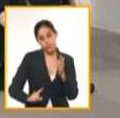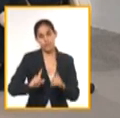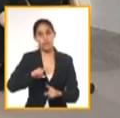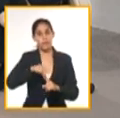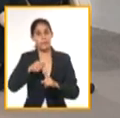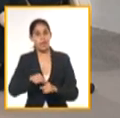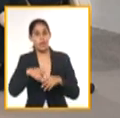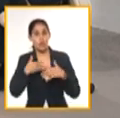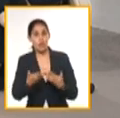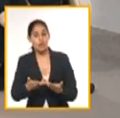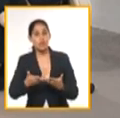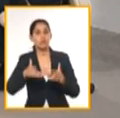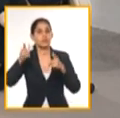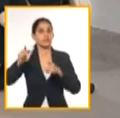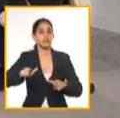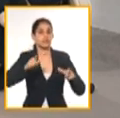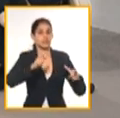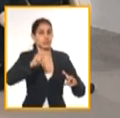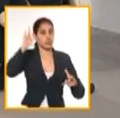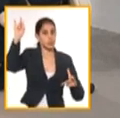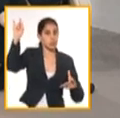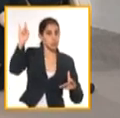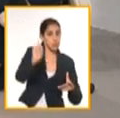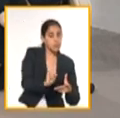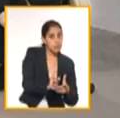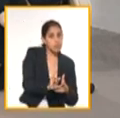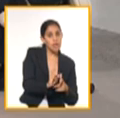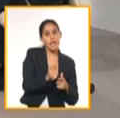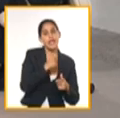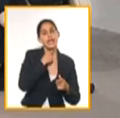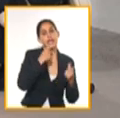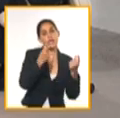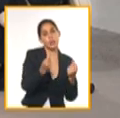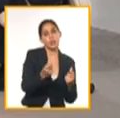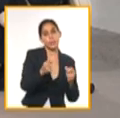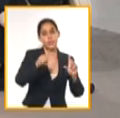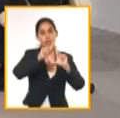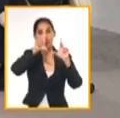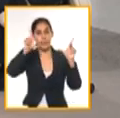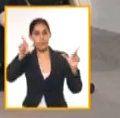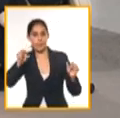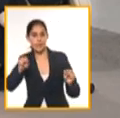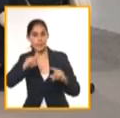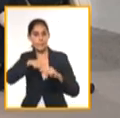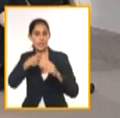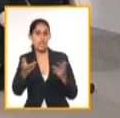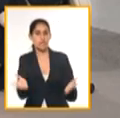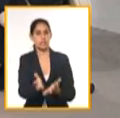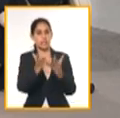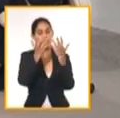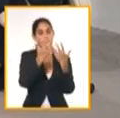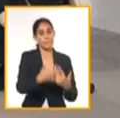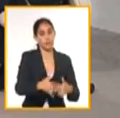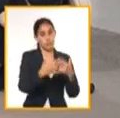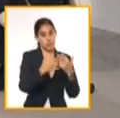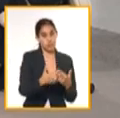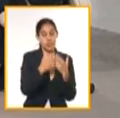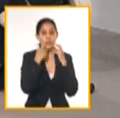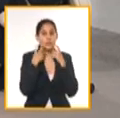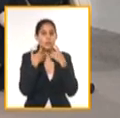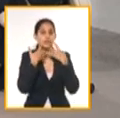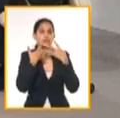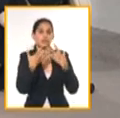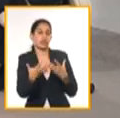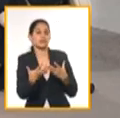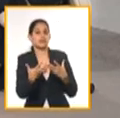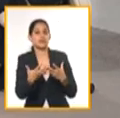fuentes renovables de energía se están utilizando en función de la economía del país, del desarrollo de producciones importantes también en la nación y